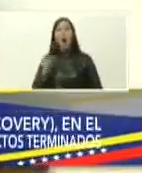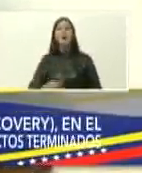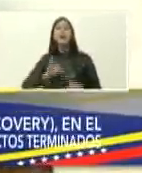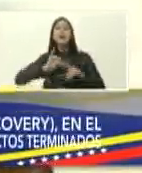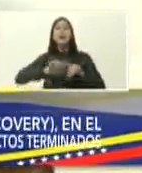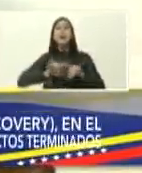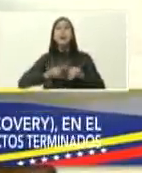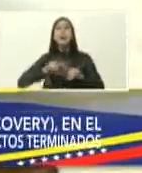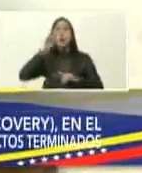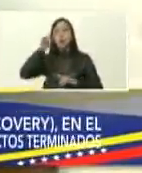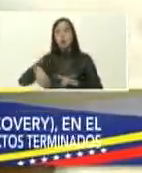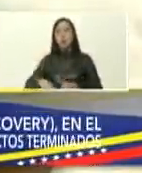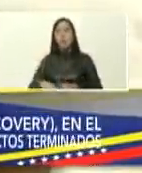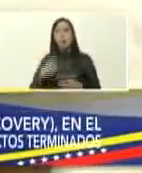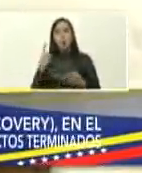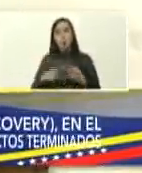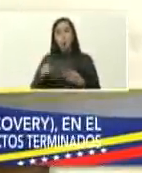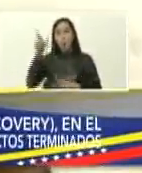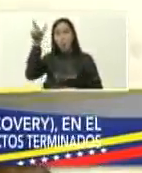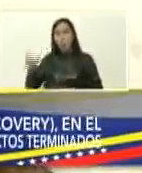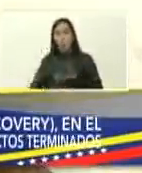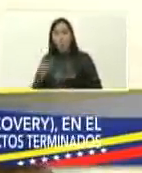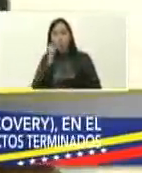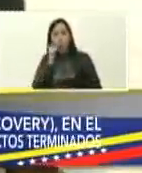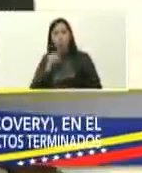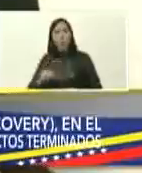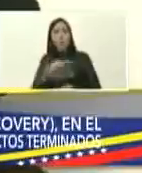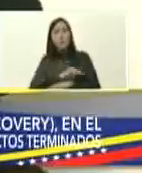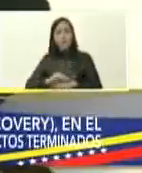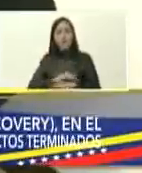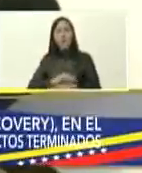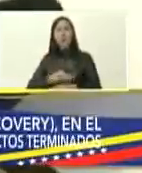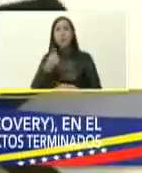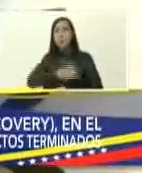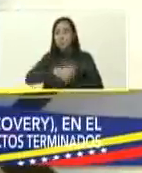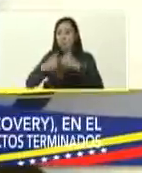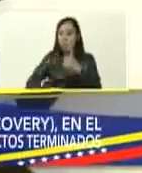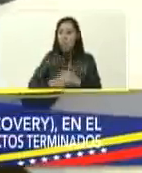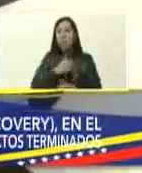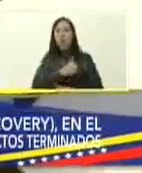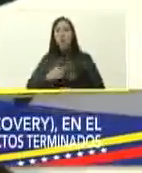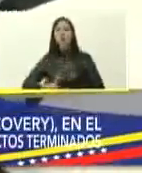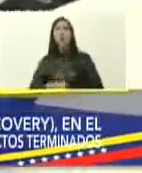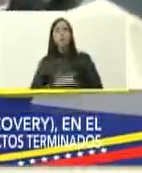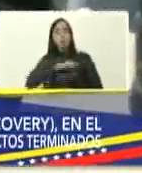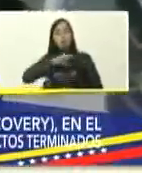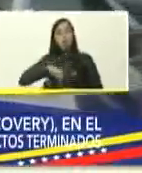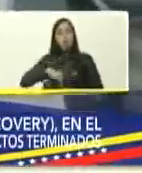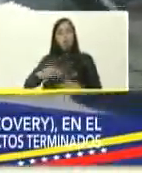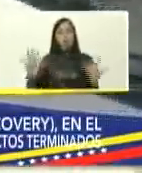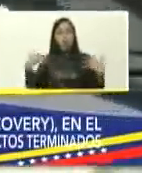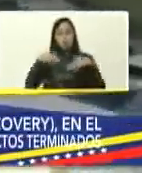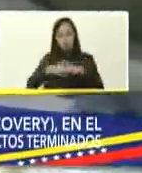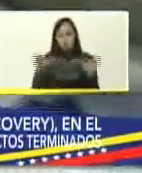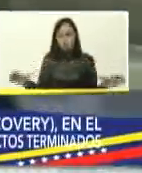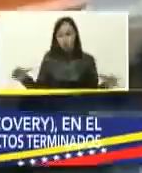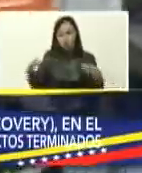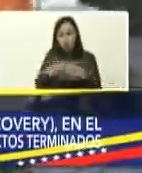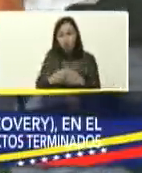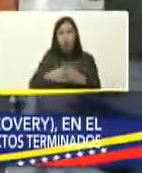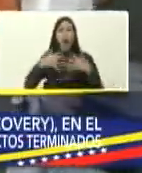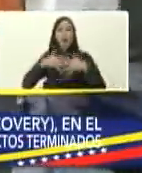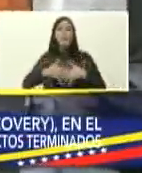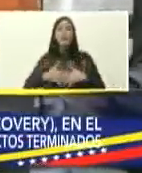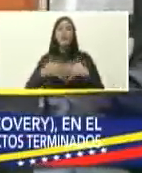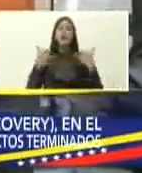también Diego Marín, del Viceministerio de Comercio Exterior. Pues estamos aquí en esta empresa a propósito de